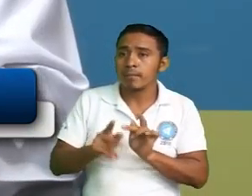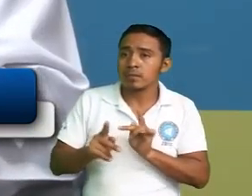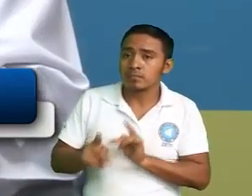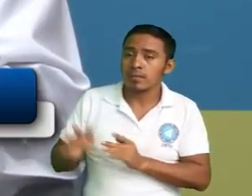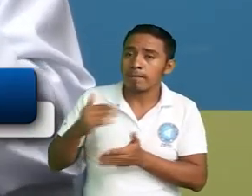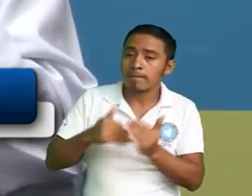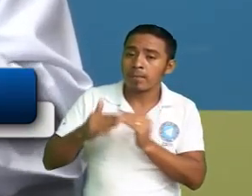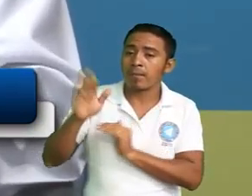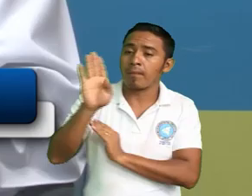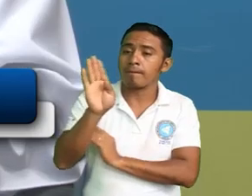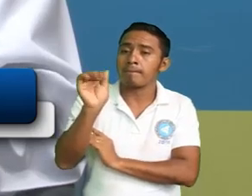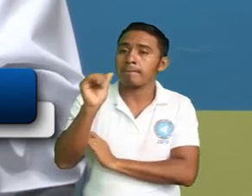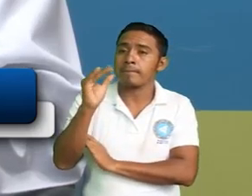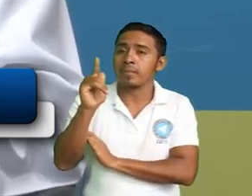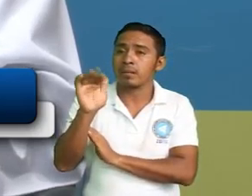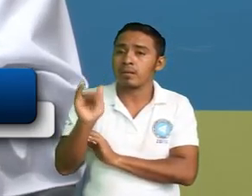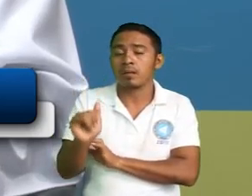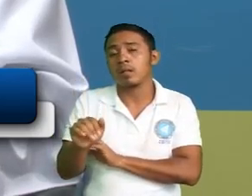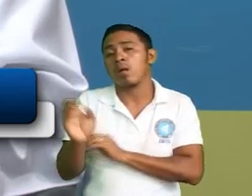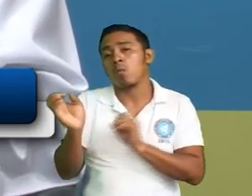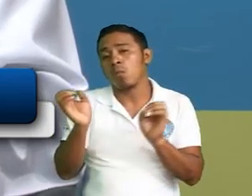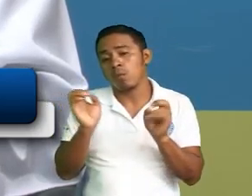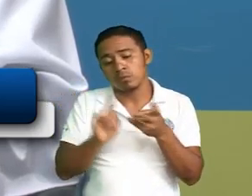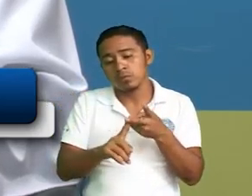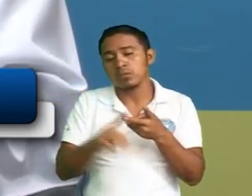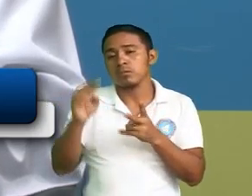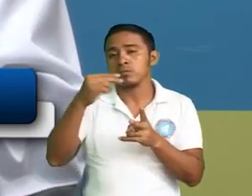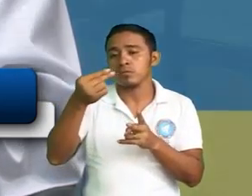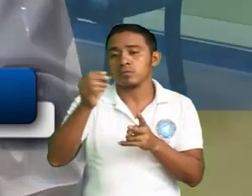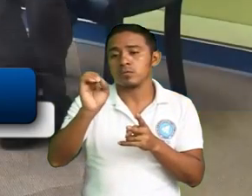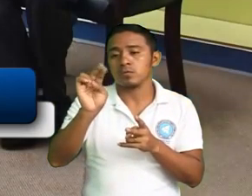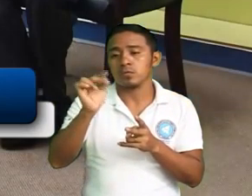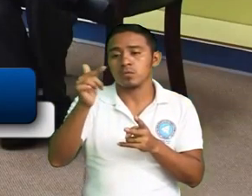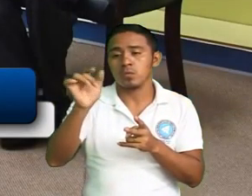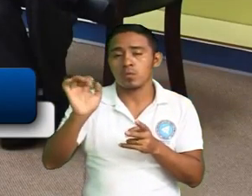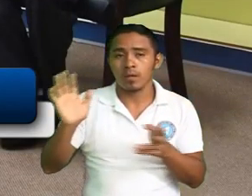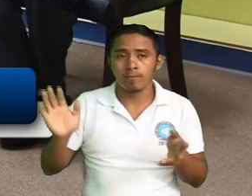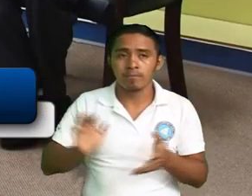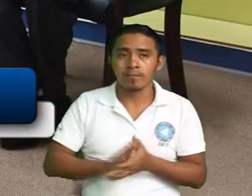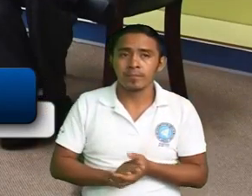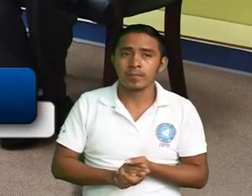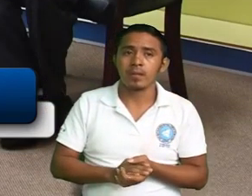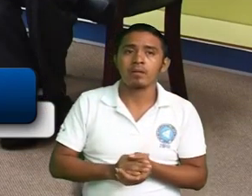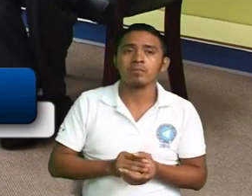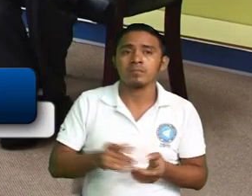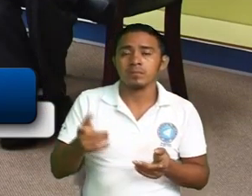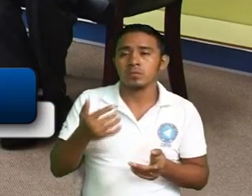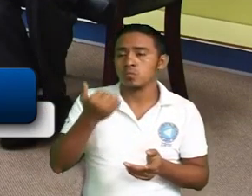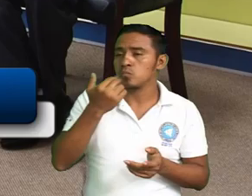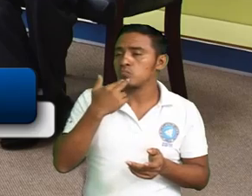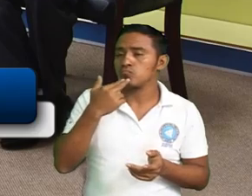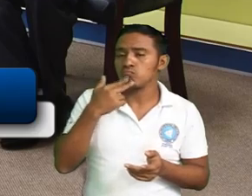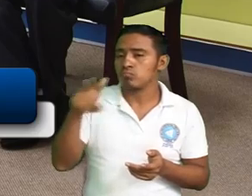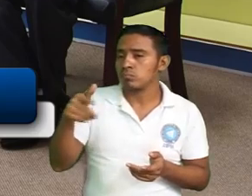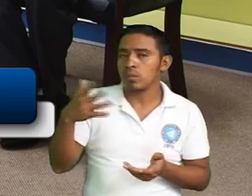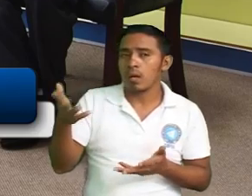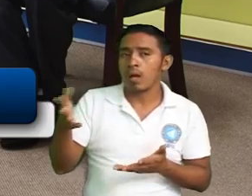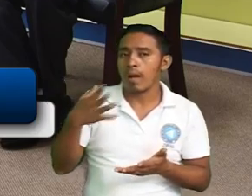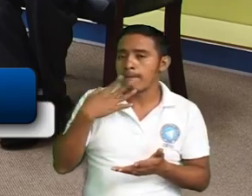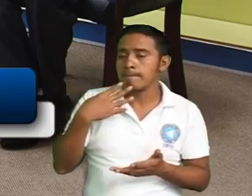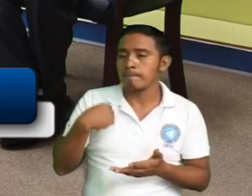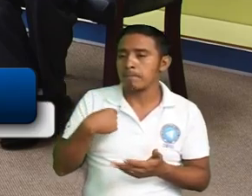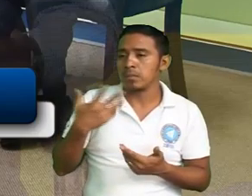se multipliquen y los hongos también. Ahora, hay una idea o un mal concepto, no sé si usted ahí me lo